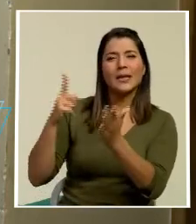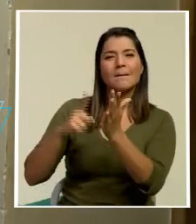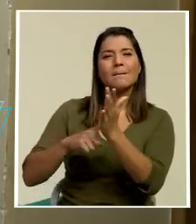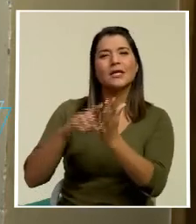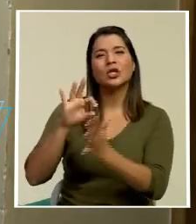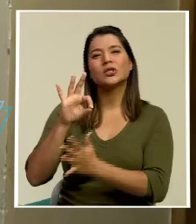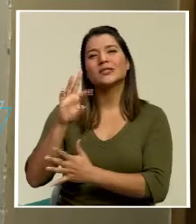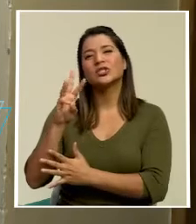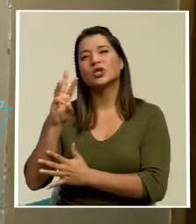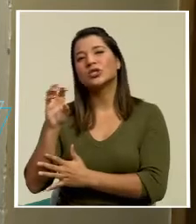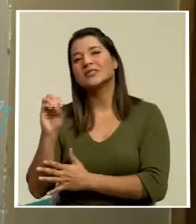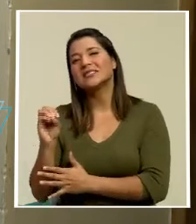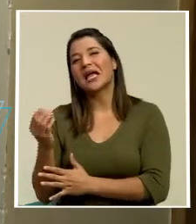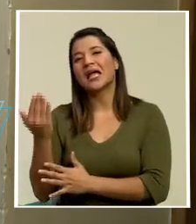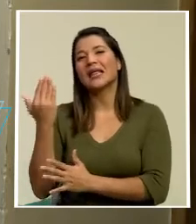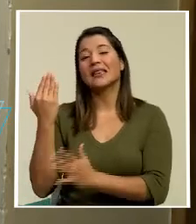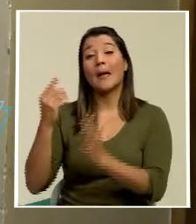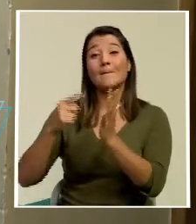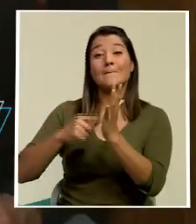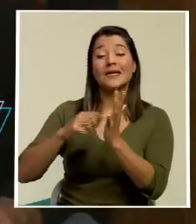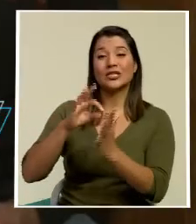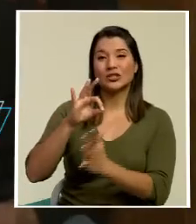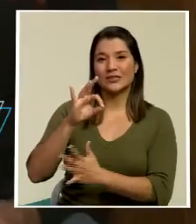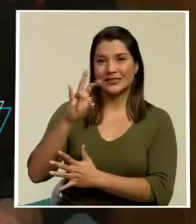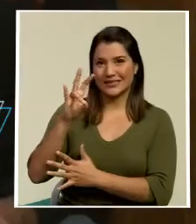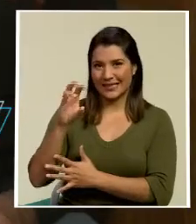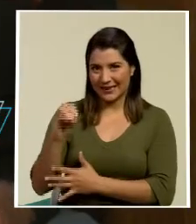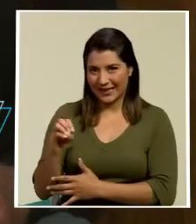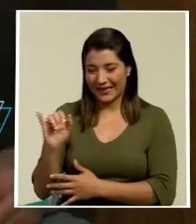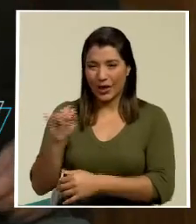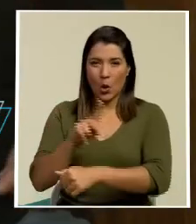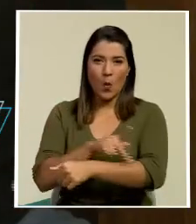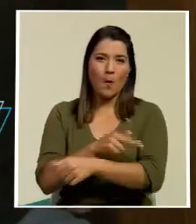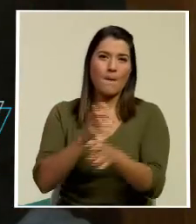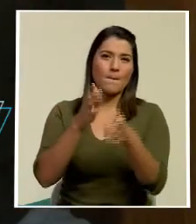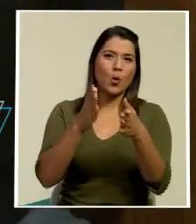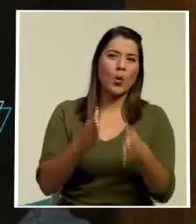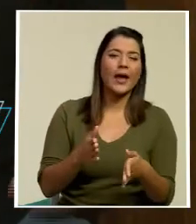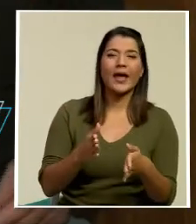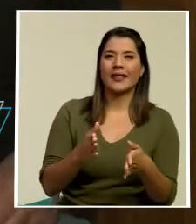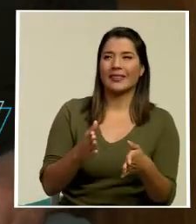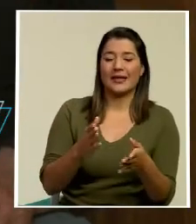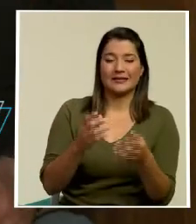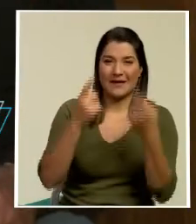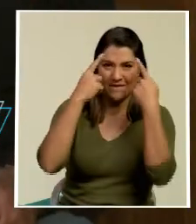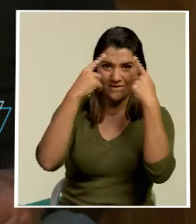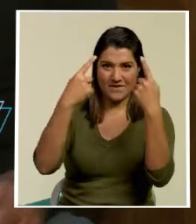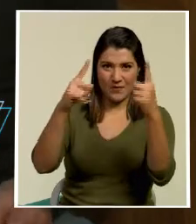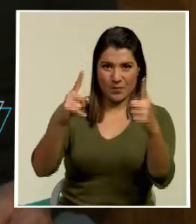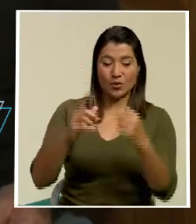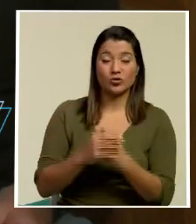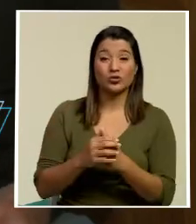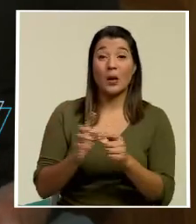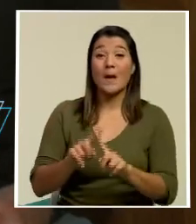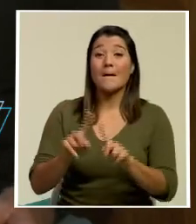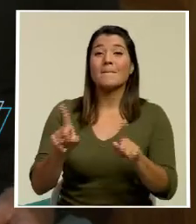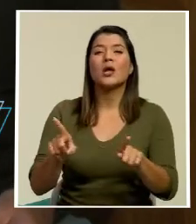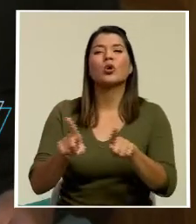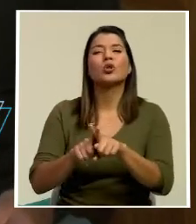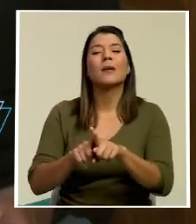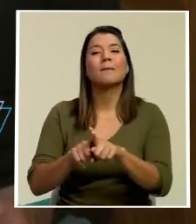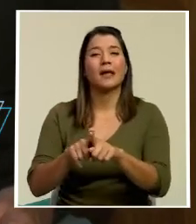70s, Kerouac y los poetas Beatnik y mucha gente, pero sobre todo los